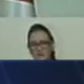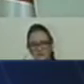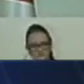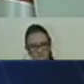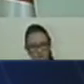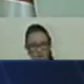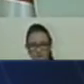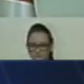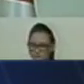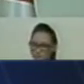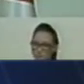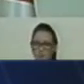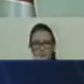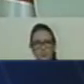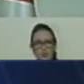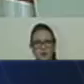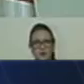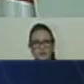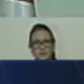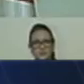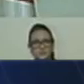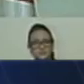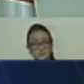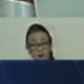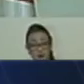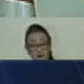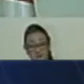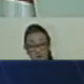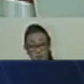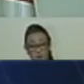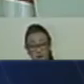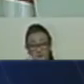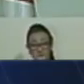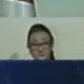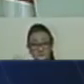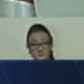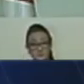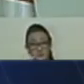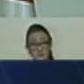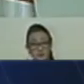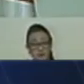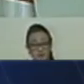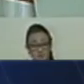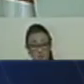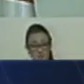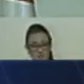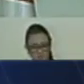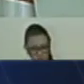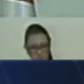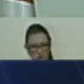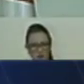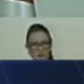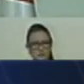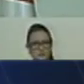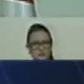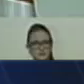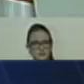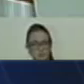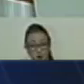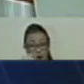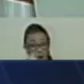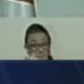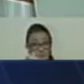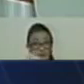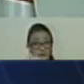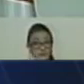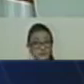la tristeza del pueblo. Vete a los restaurantes del Esto para que veas la crisis humanitaria. Vete ahorita. Te vas con la cámara de